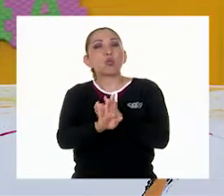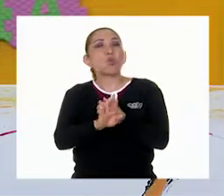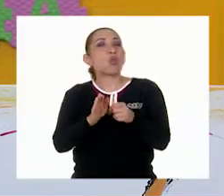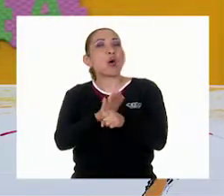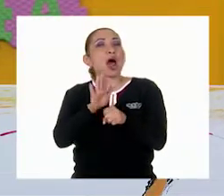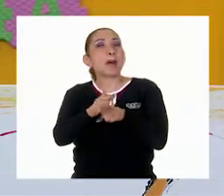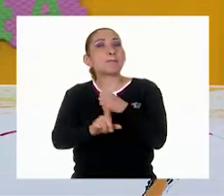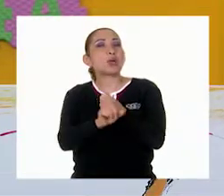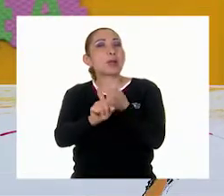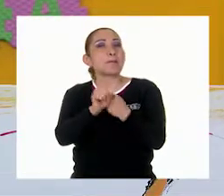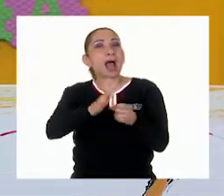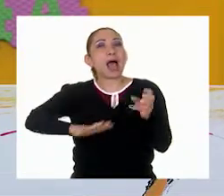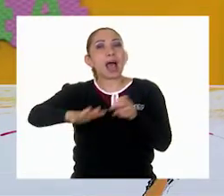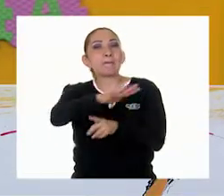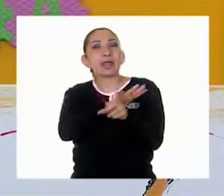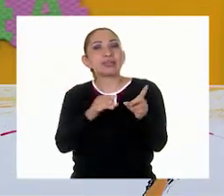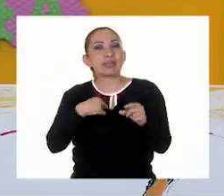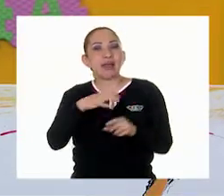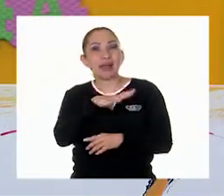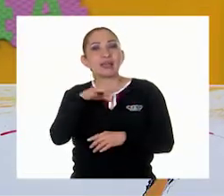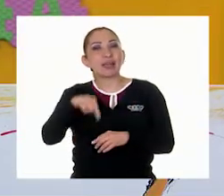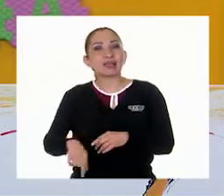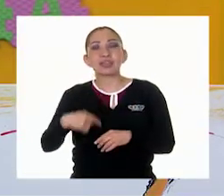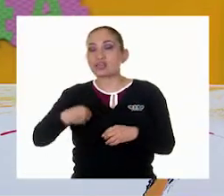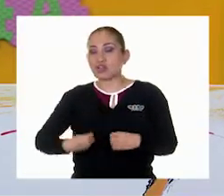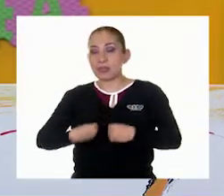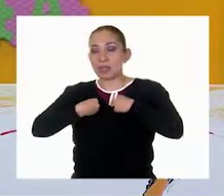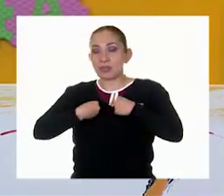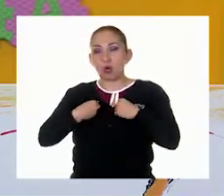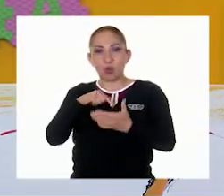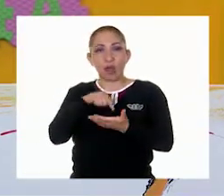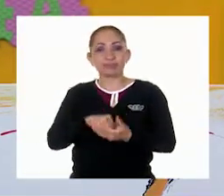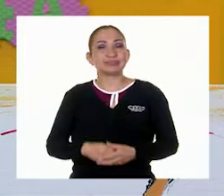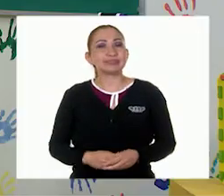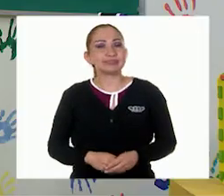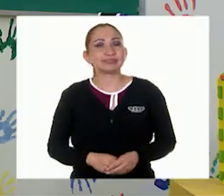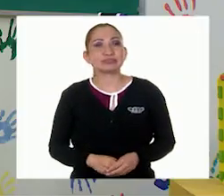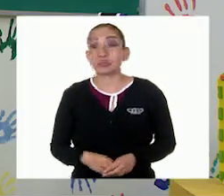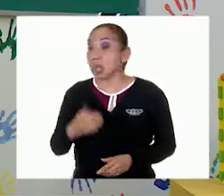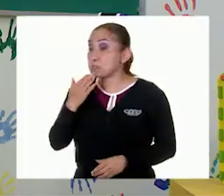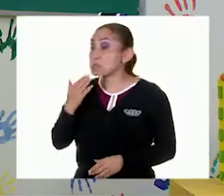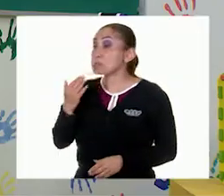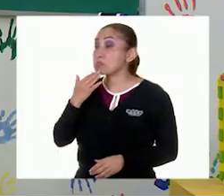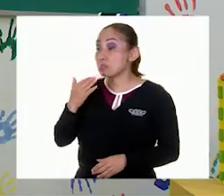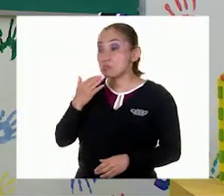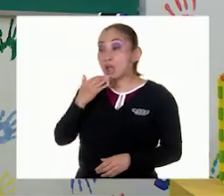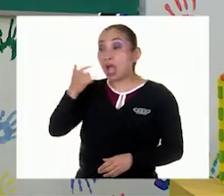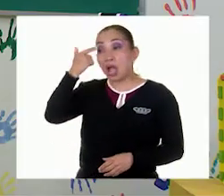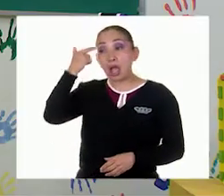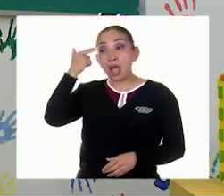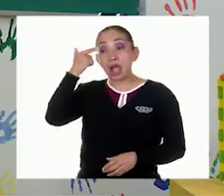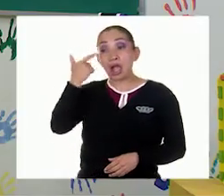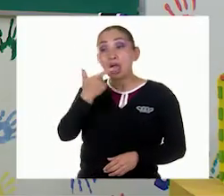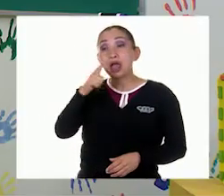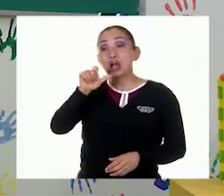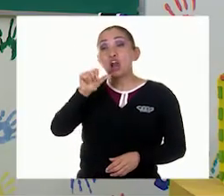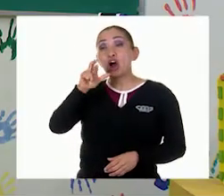problemas ambientales que enfrentamos en el lugar en donde yo vivo, maestra. Muy bien, Gloria. Y claro,